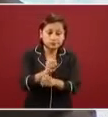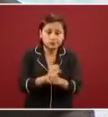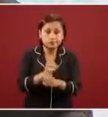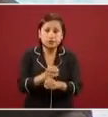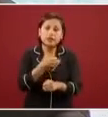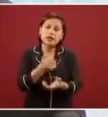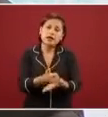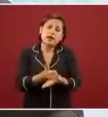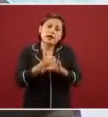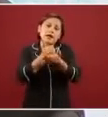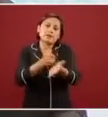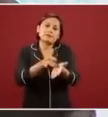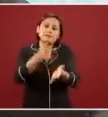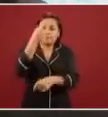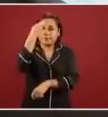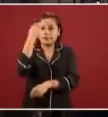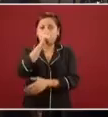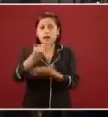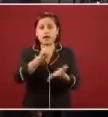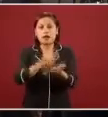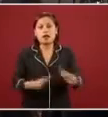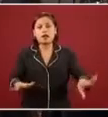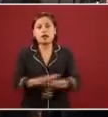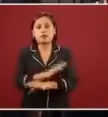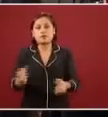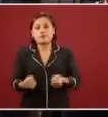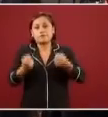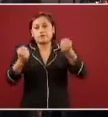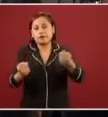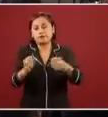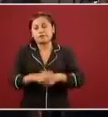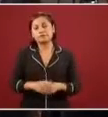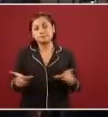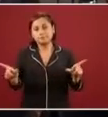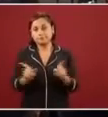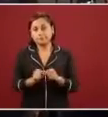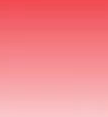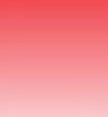estas reformas. Por mi parte sería todo, señor presidente. Gracias.